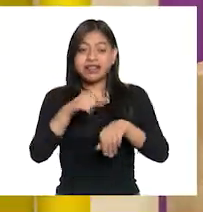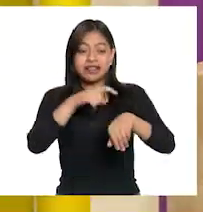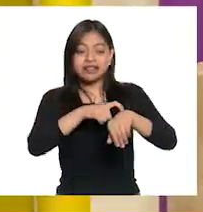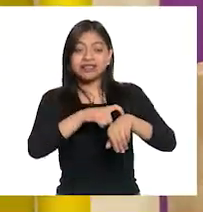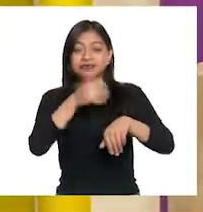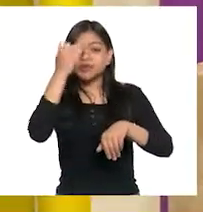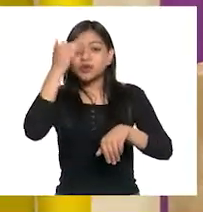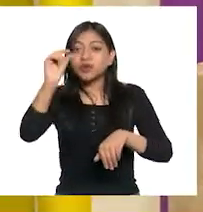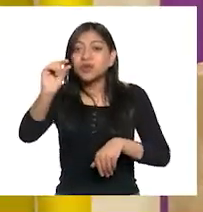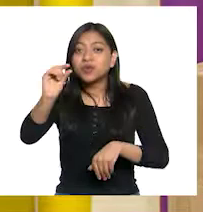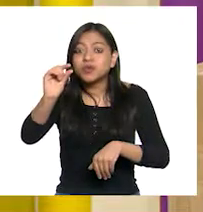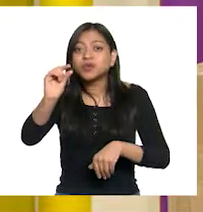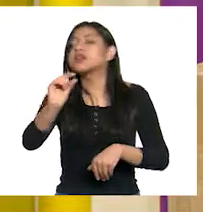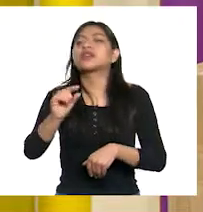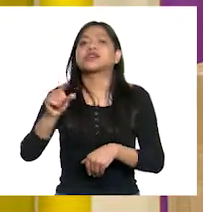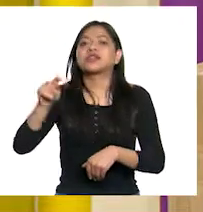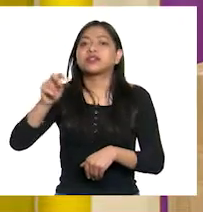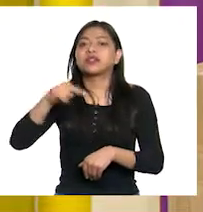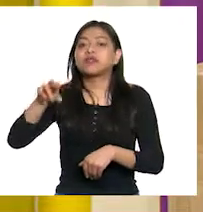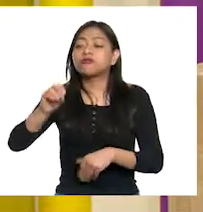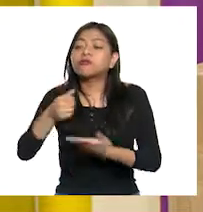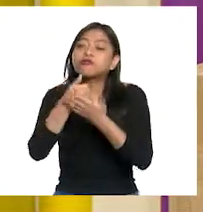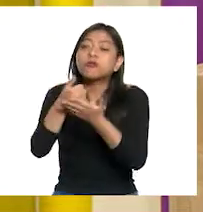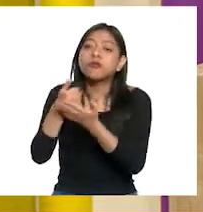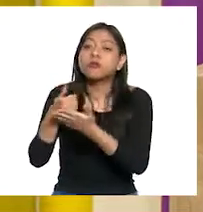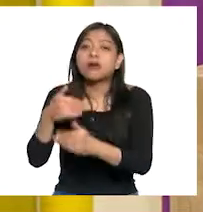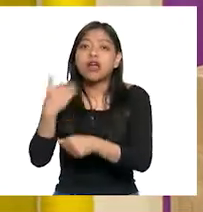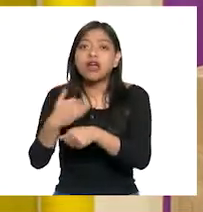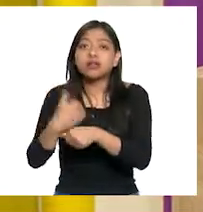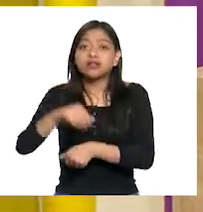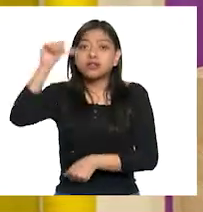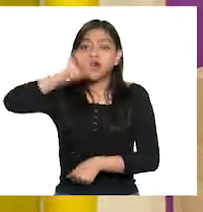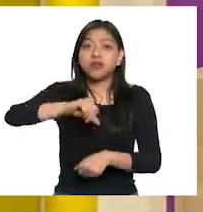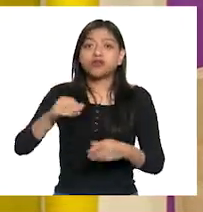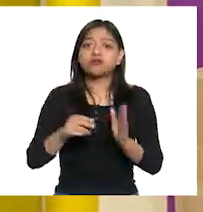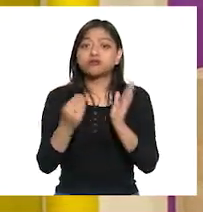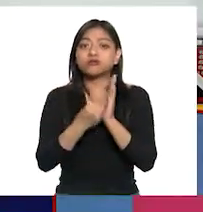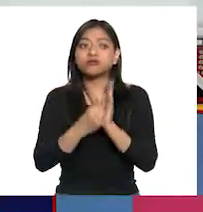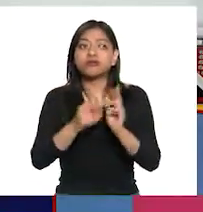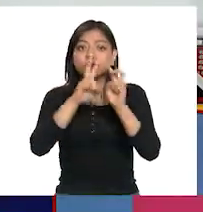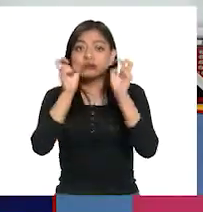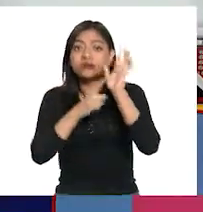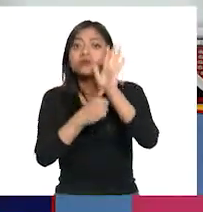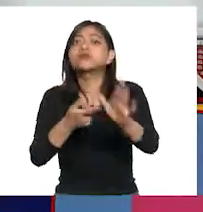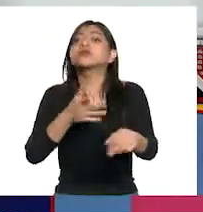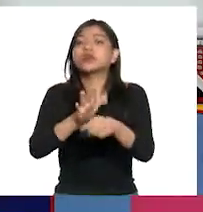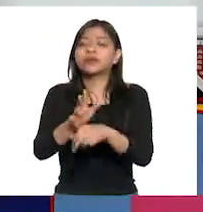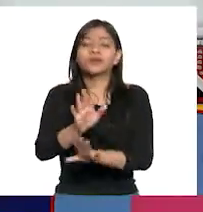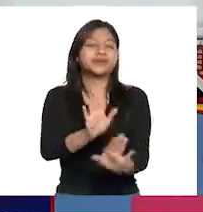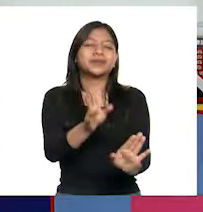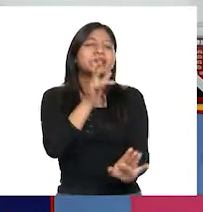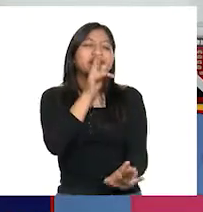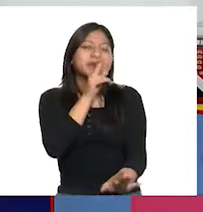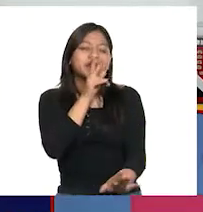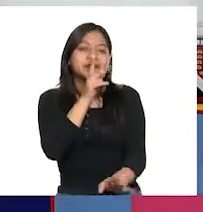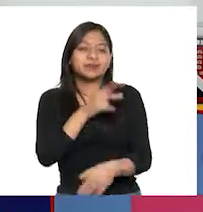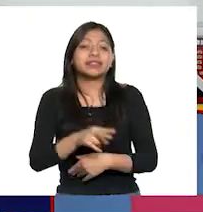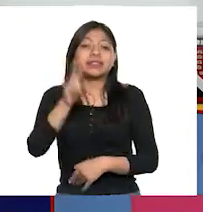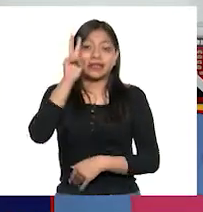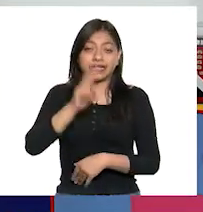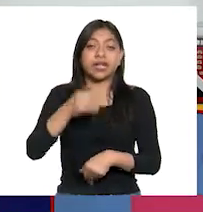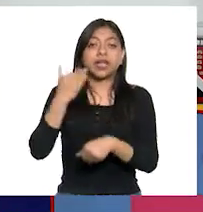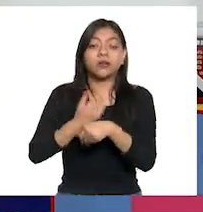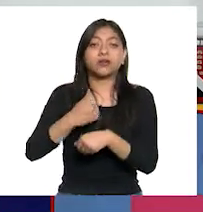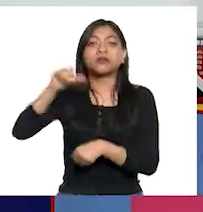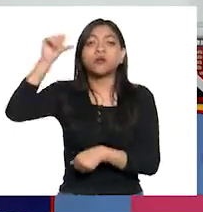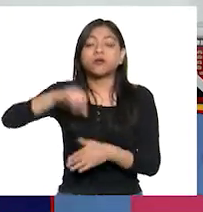tiempo de la clase. Le estuvimos ayudando a Toño y, pues bueno, no sabemos qué vamos a hacer ahora. Sí, pero no te preocupes. Mira, realmente en esta